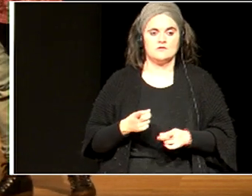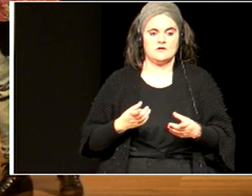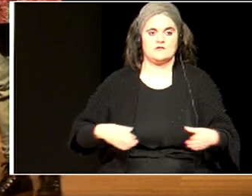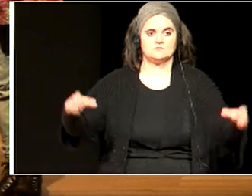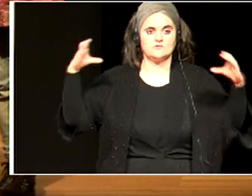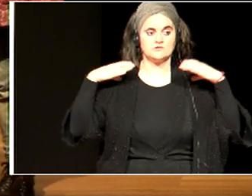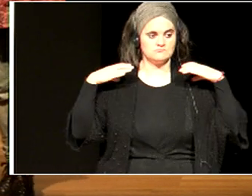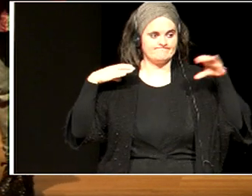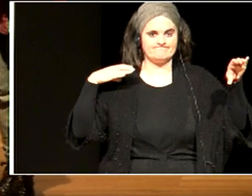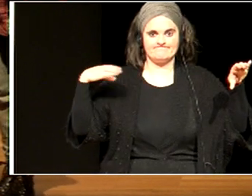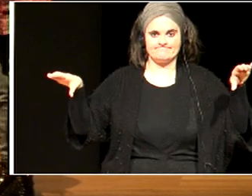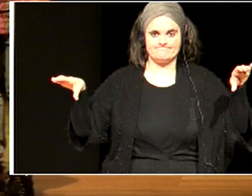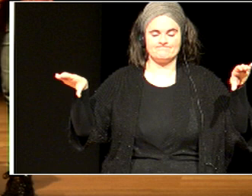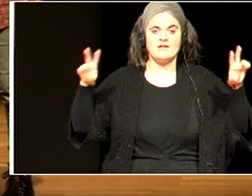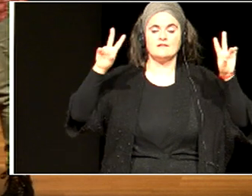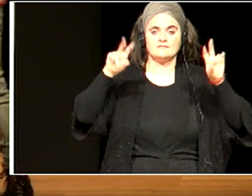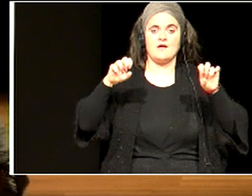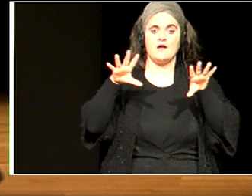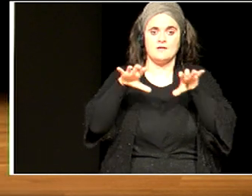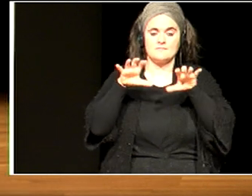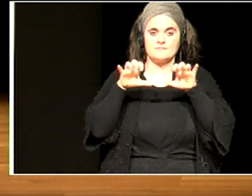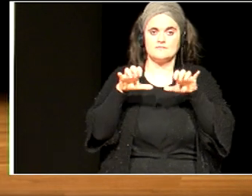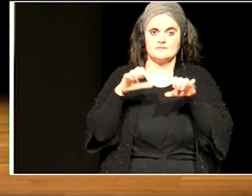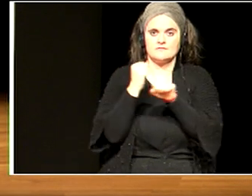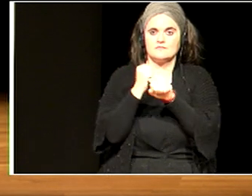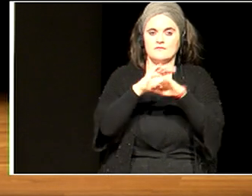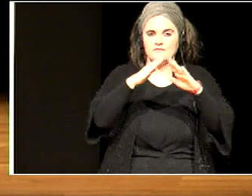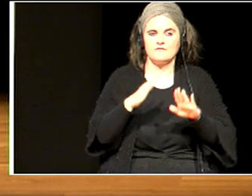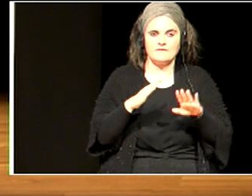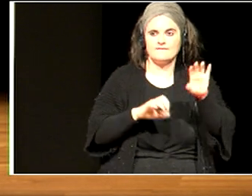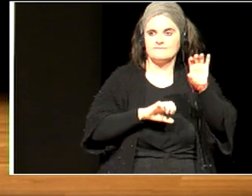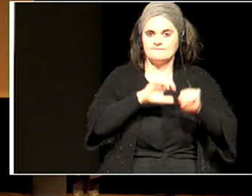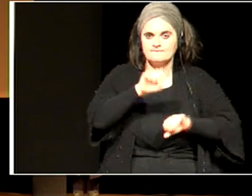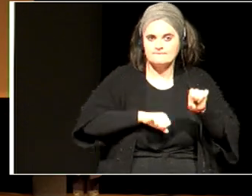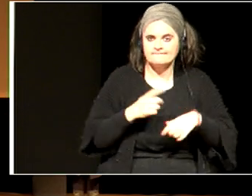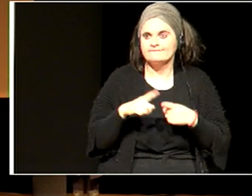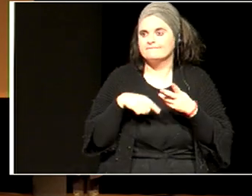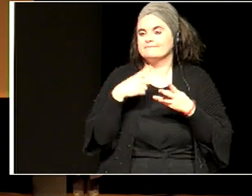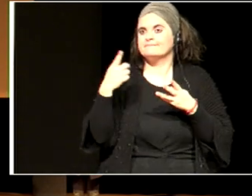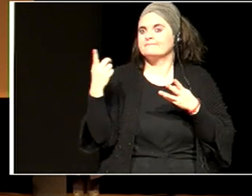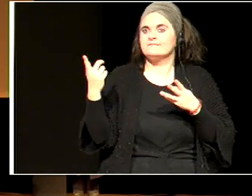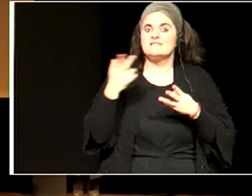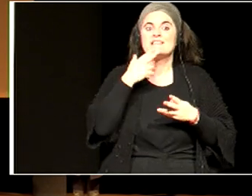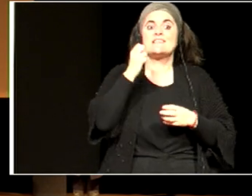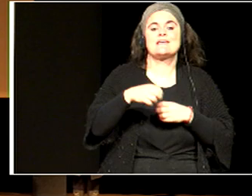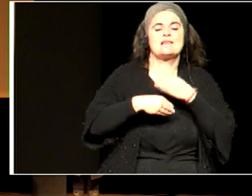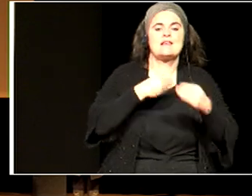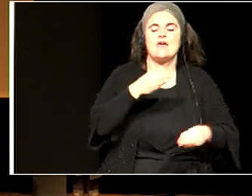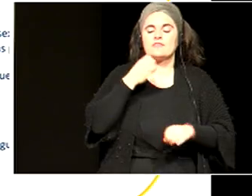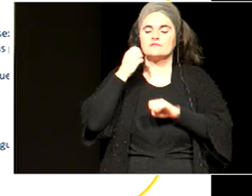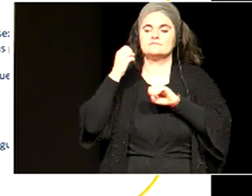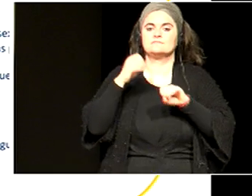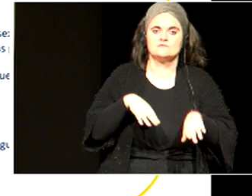temas de aprender las tareas domésticas de ver su importancia de analizar quién la realiza históricamente